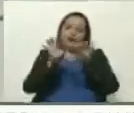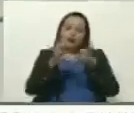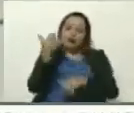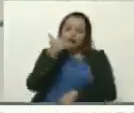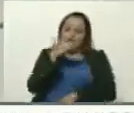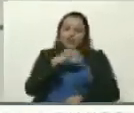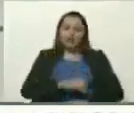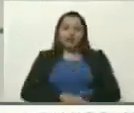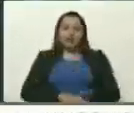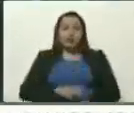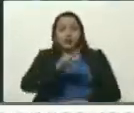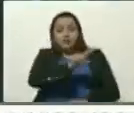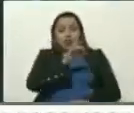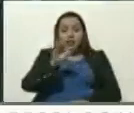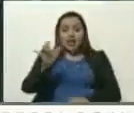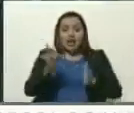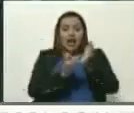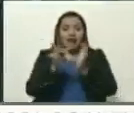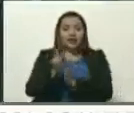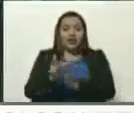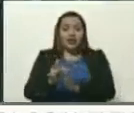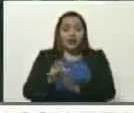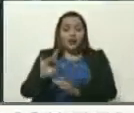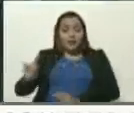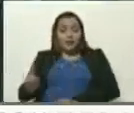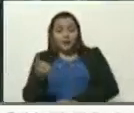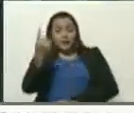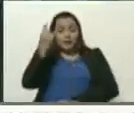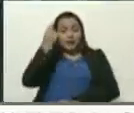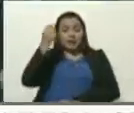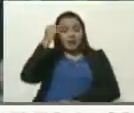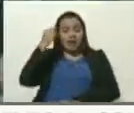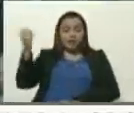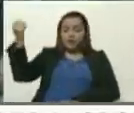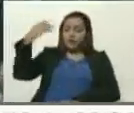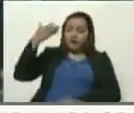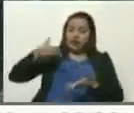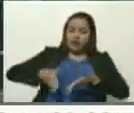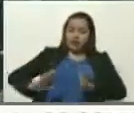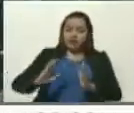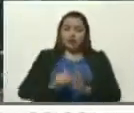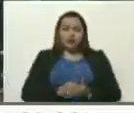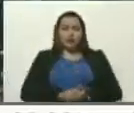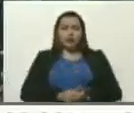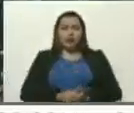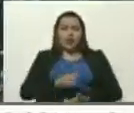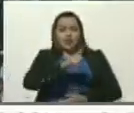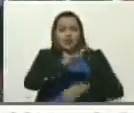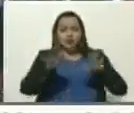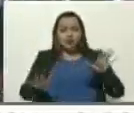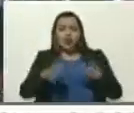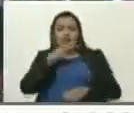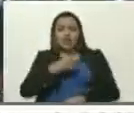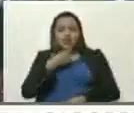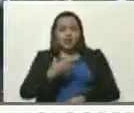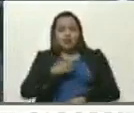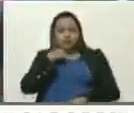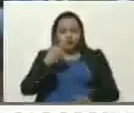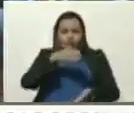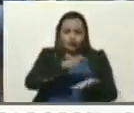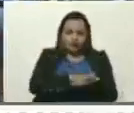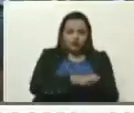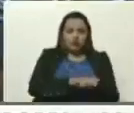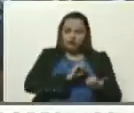Un 23 de abril vio la luz por primera vez. Un 19 de diciembre elevó su alma de poeta, de